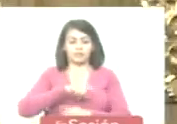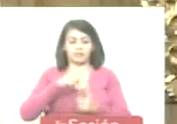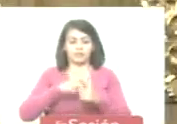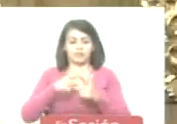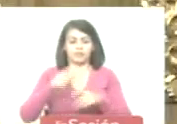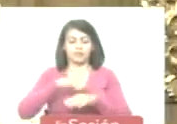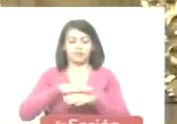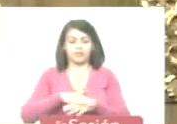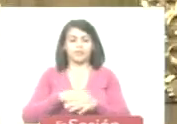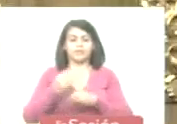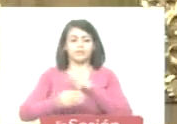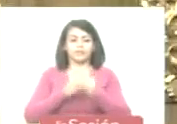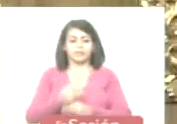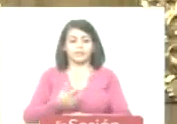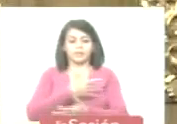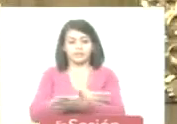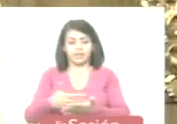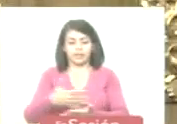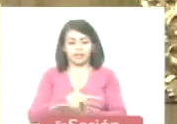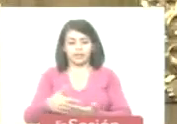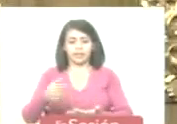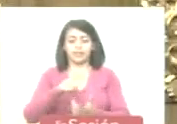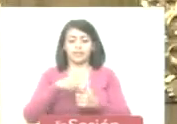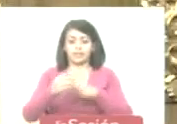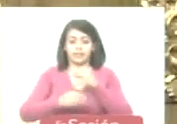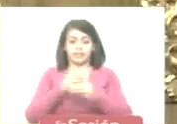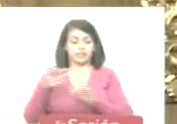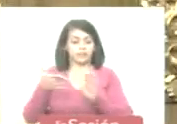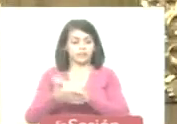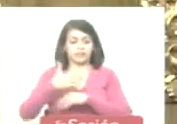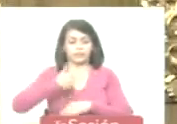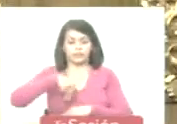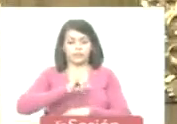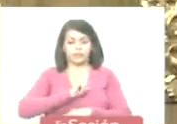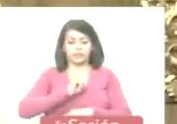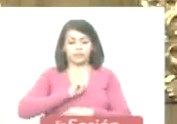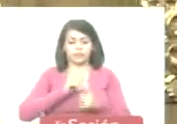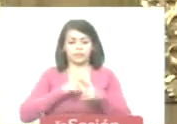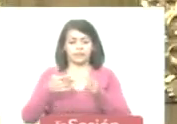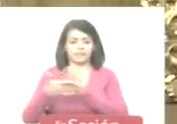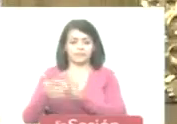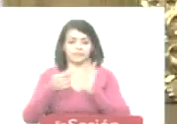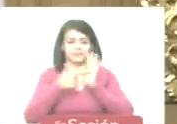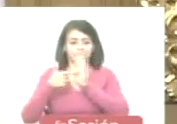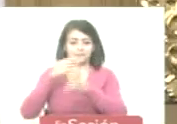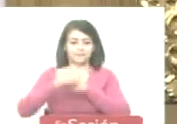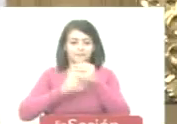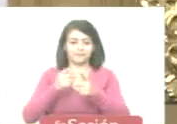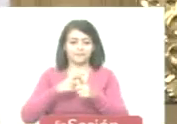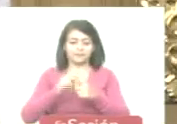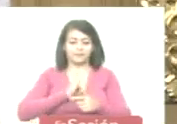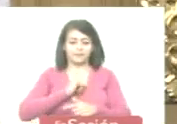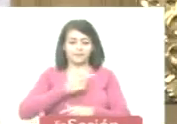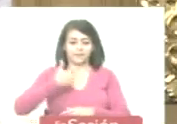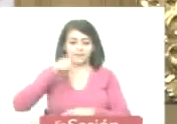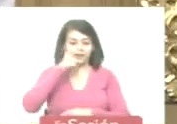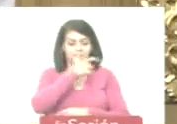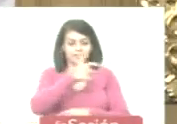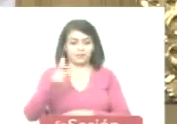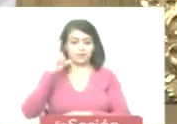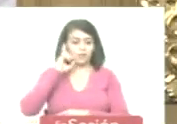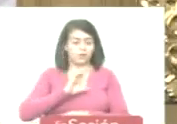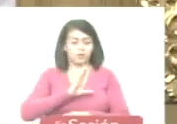que nos mueve, la sangre que nos corre por las venas, que forma parte de nuestra identidad, soberanía, autodeterminación como pueblo. Bolívar es